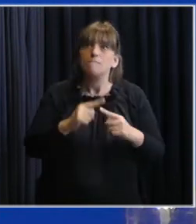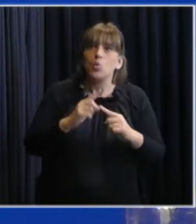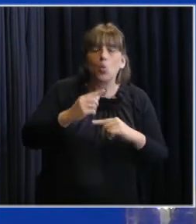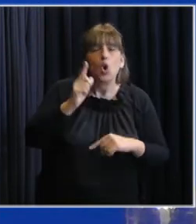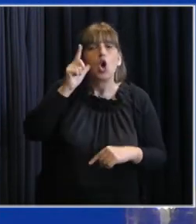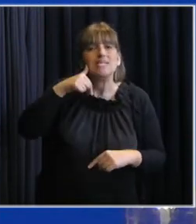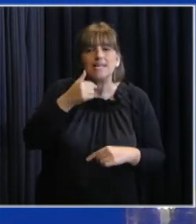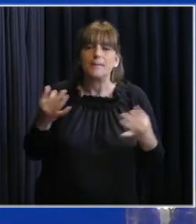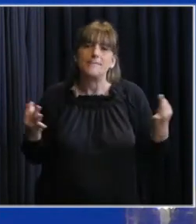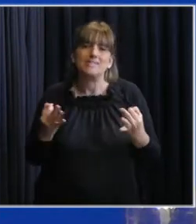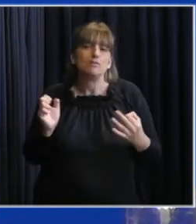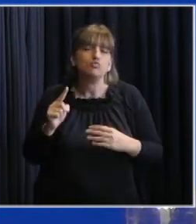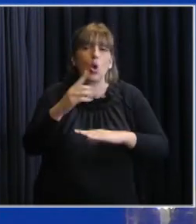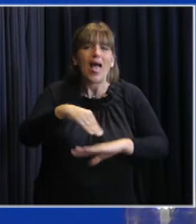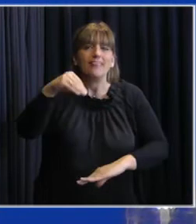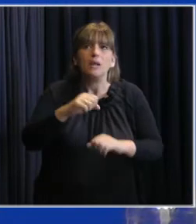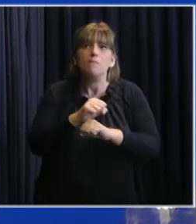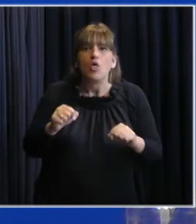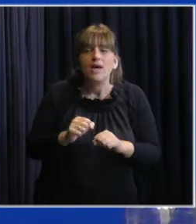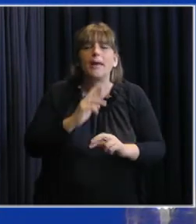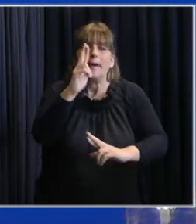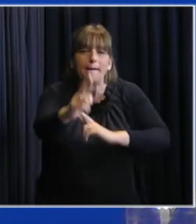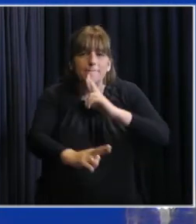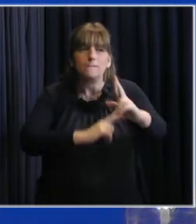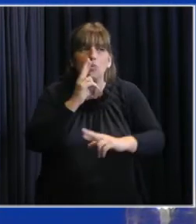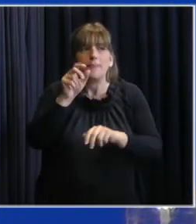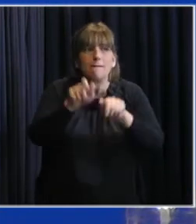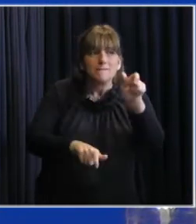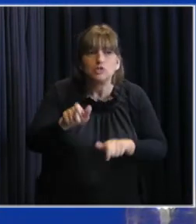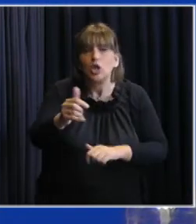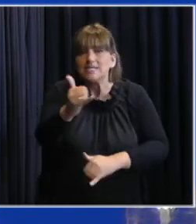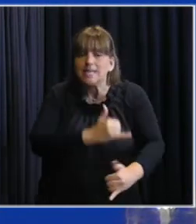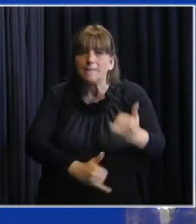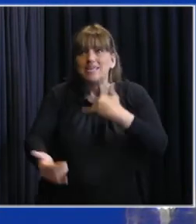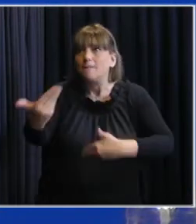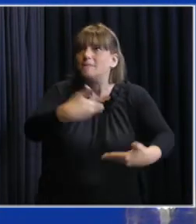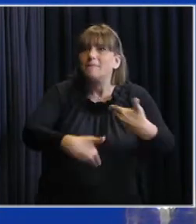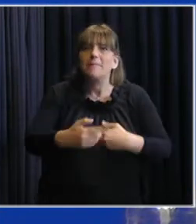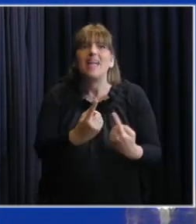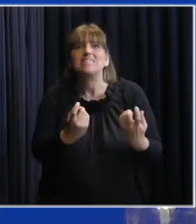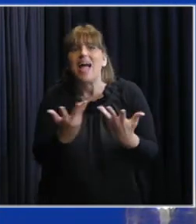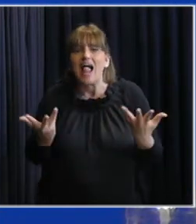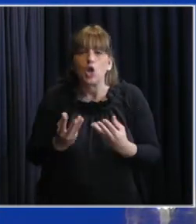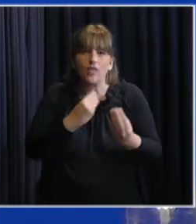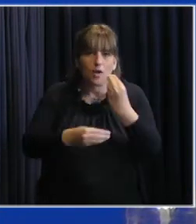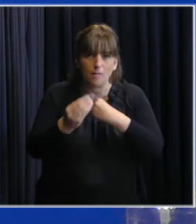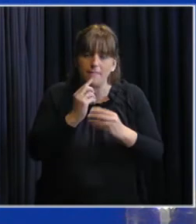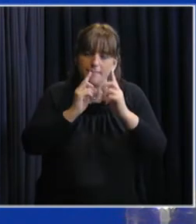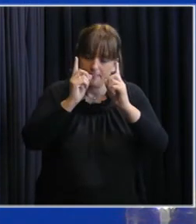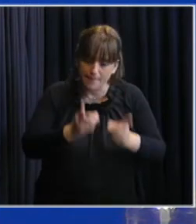de antel de manera de poder atender a todas las personas que llaman a pedir algún tipo de asistencia alimenticia